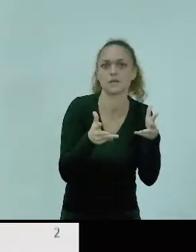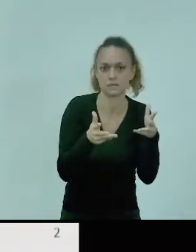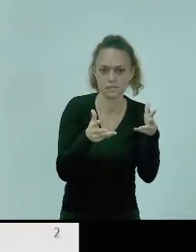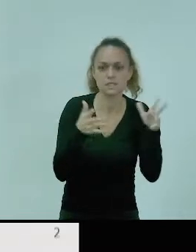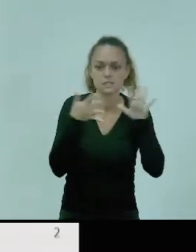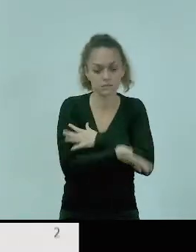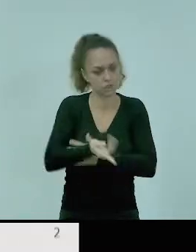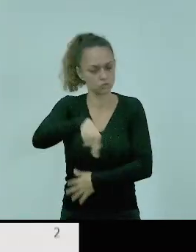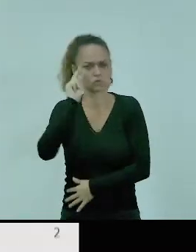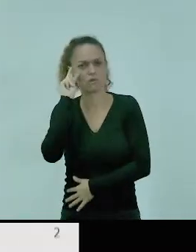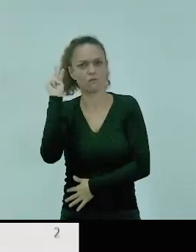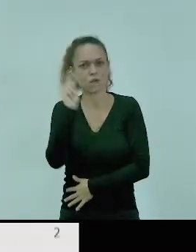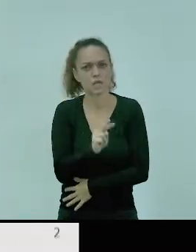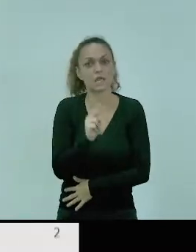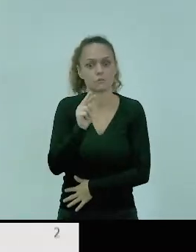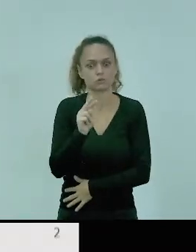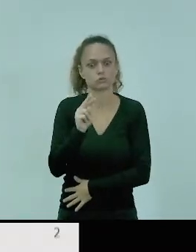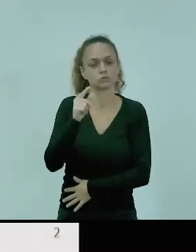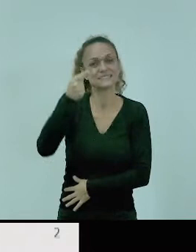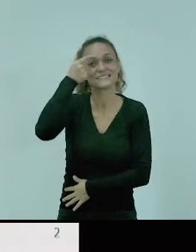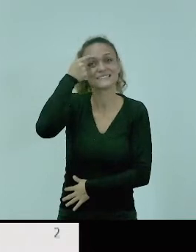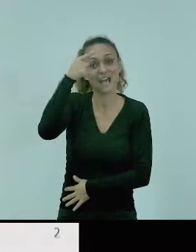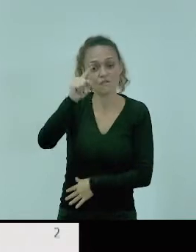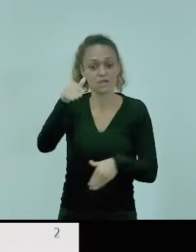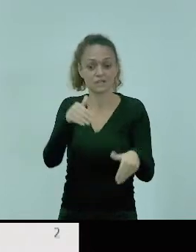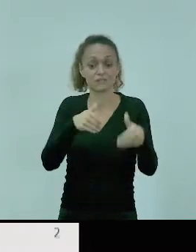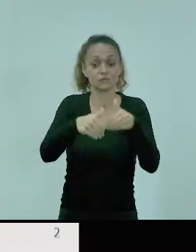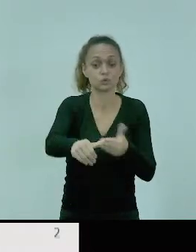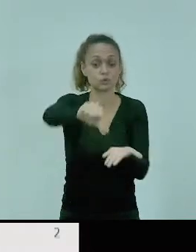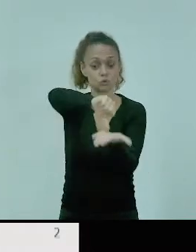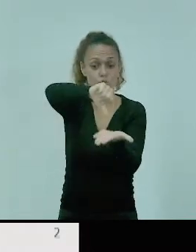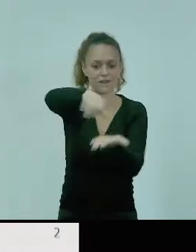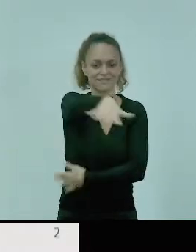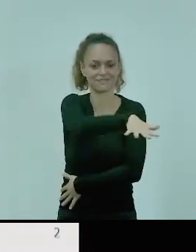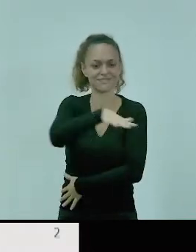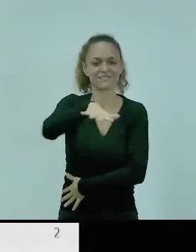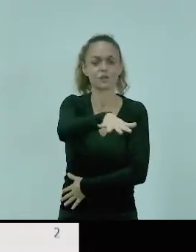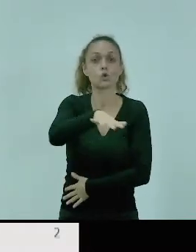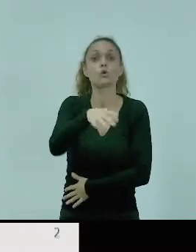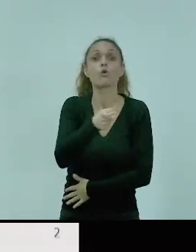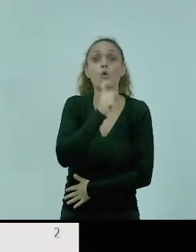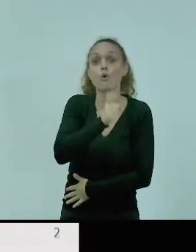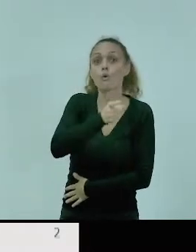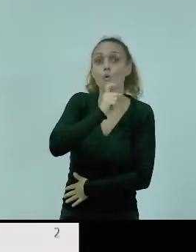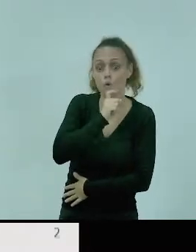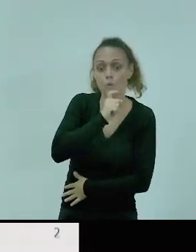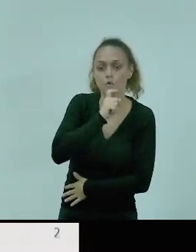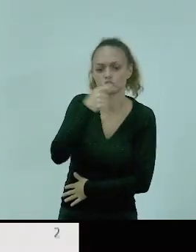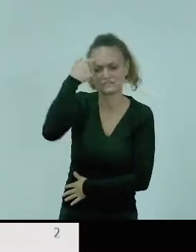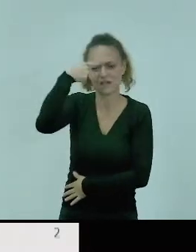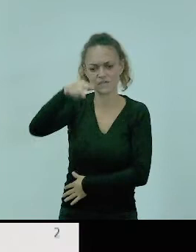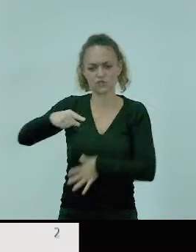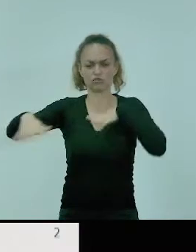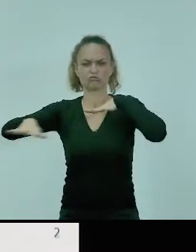podíamos saber cómo se iba a comportar un entorno urbano a partir de los datos que obteníamos de los efectos de los terremotos en